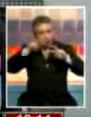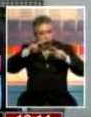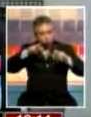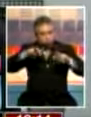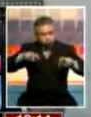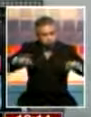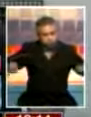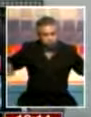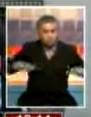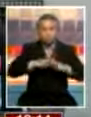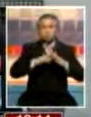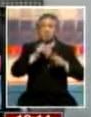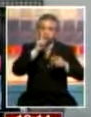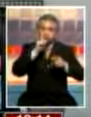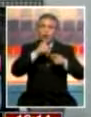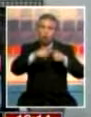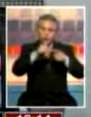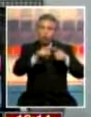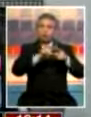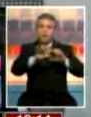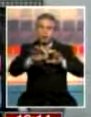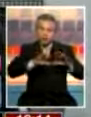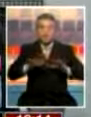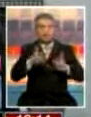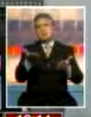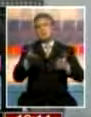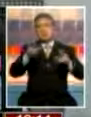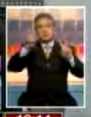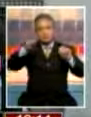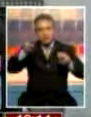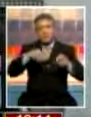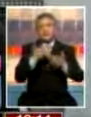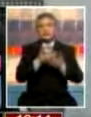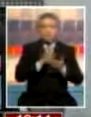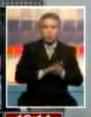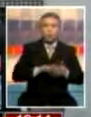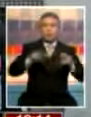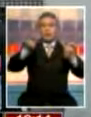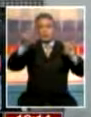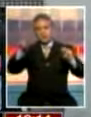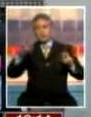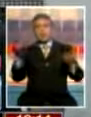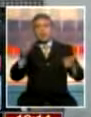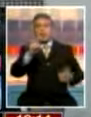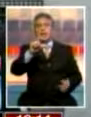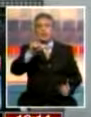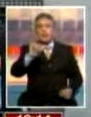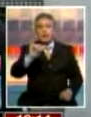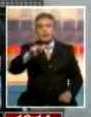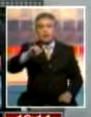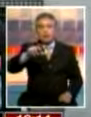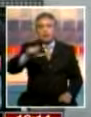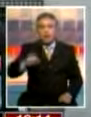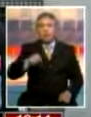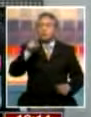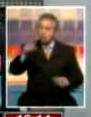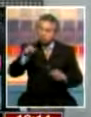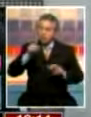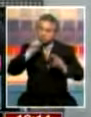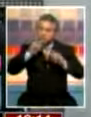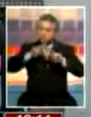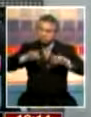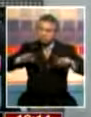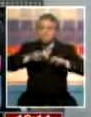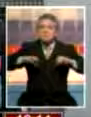otras actividades, se han hecho otras acciones relacionadas a temas de salud, a temas de clínica, pero es el análisis más profundo que se va a hacer en